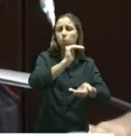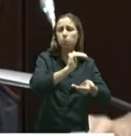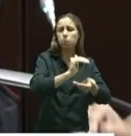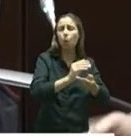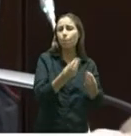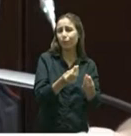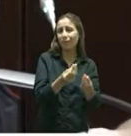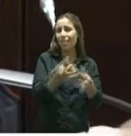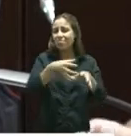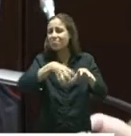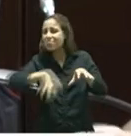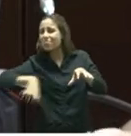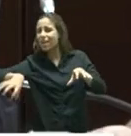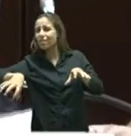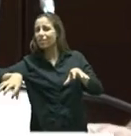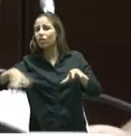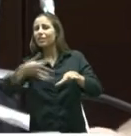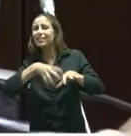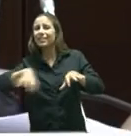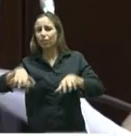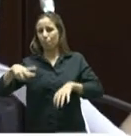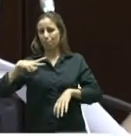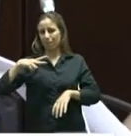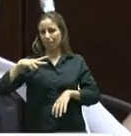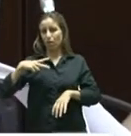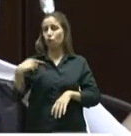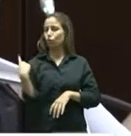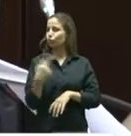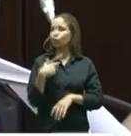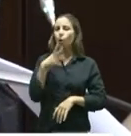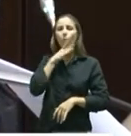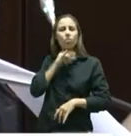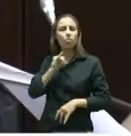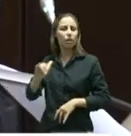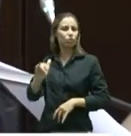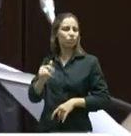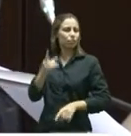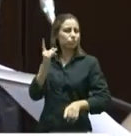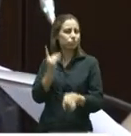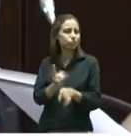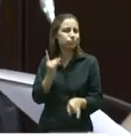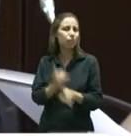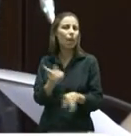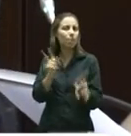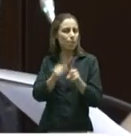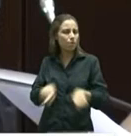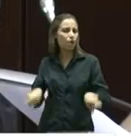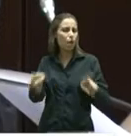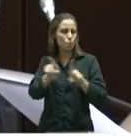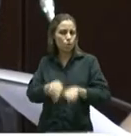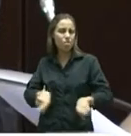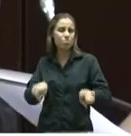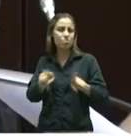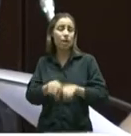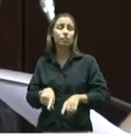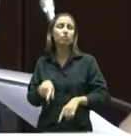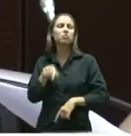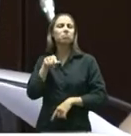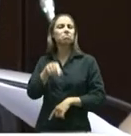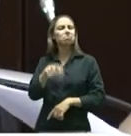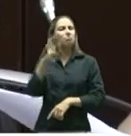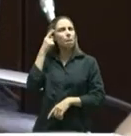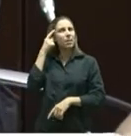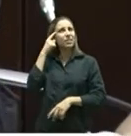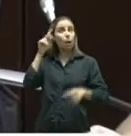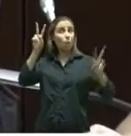privado no nos vamos a canzar de denunciarlo es permanente Y recurrente entonces ese punto de vista Cuando uno piensa en el